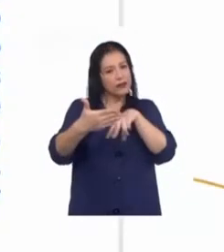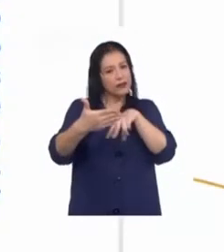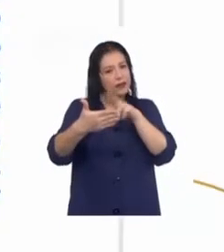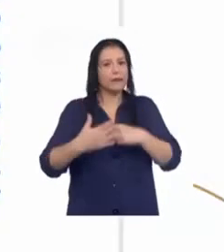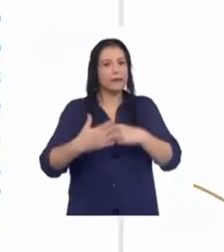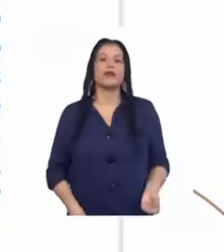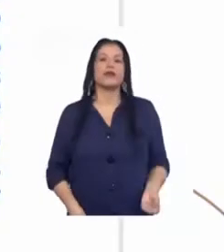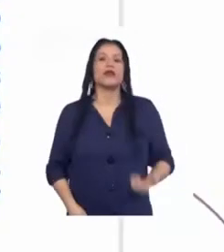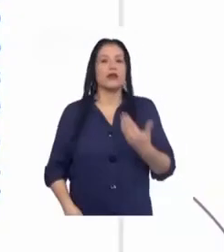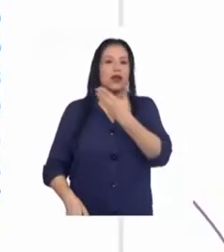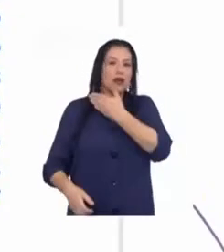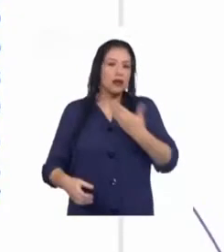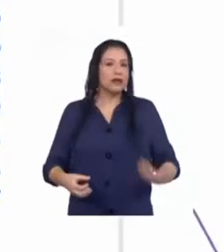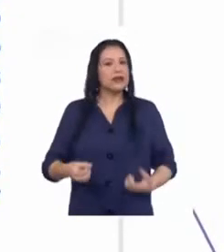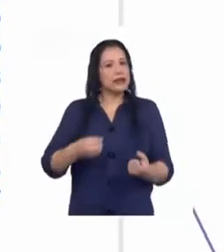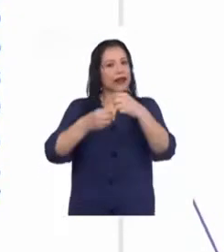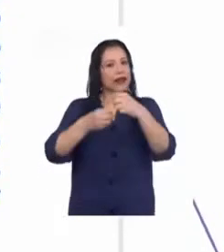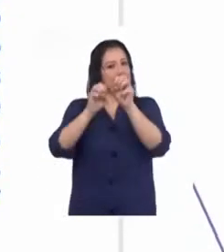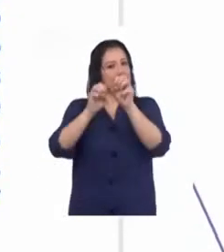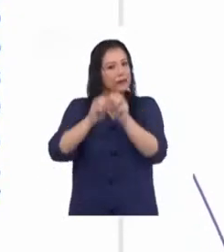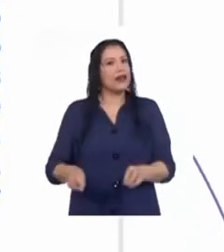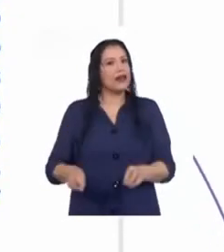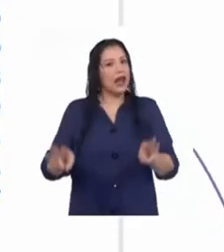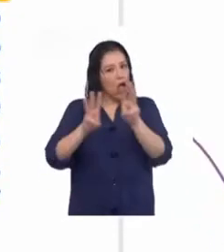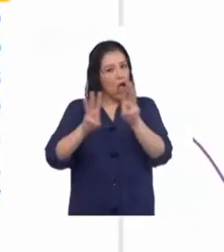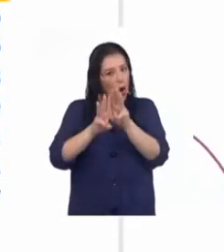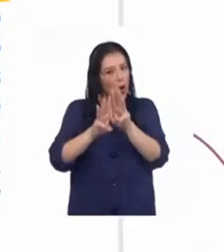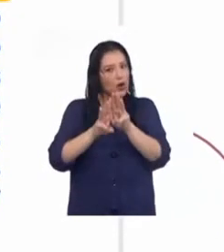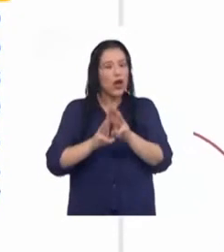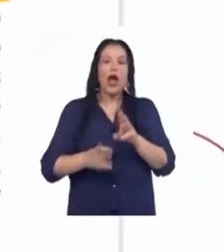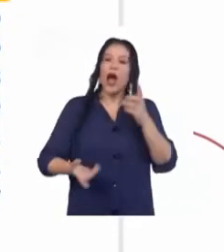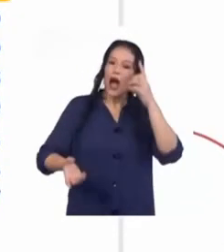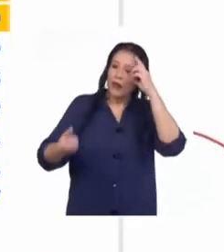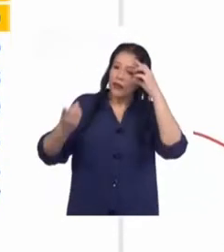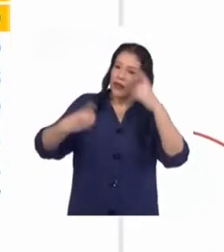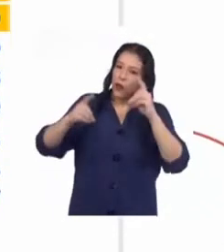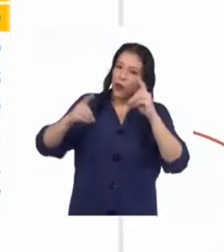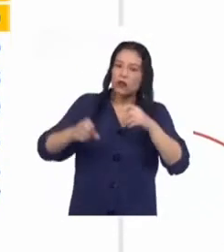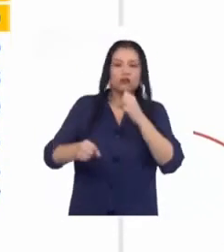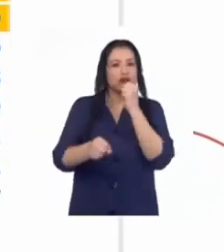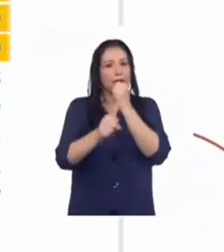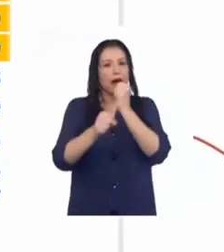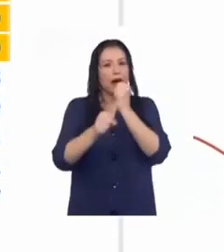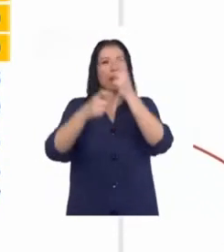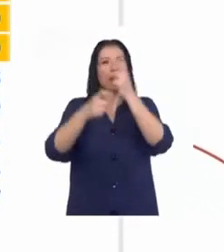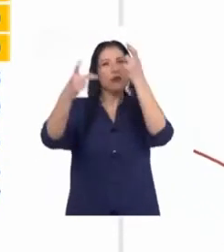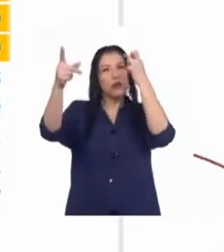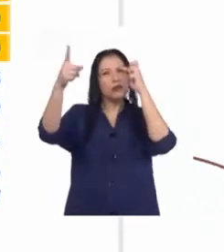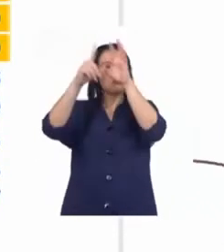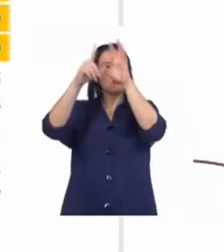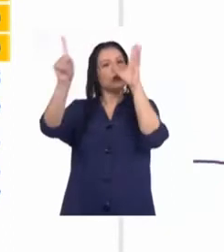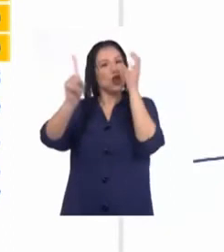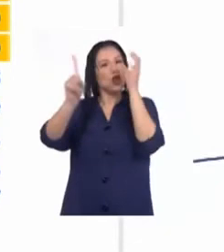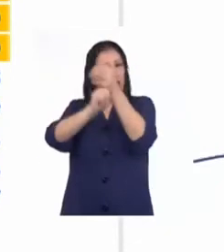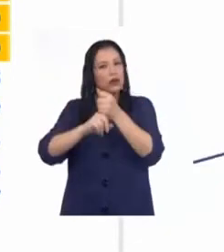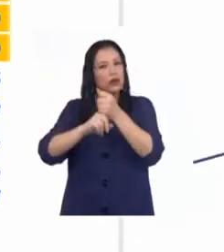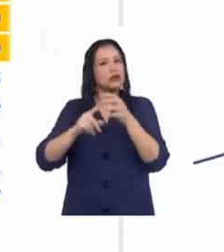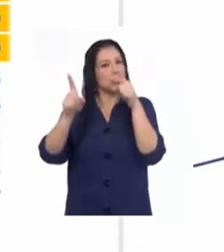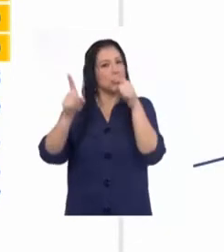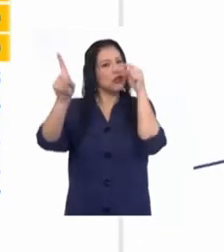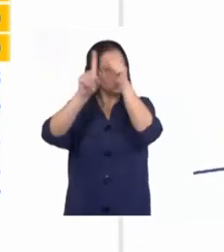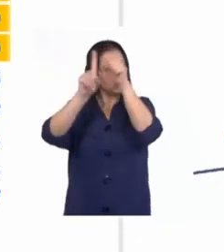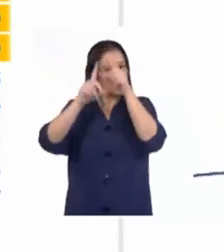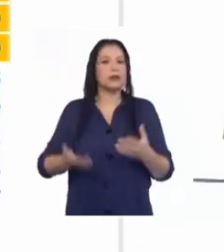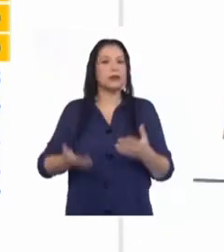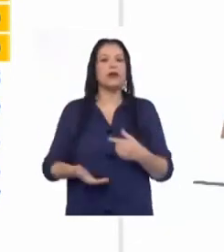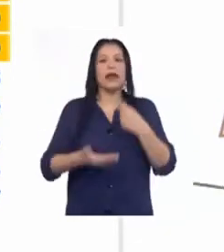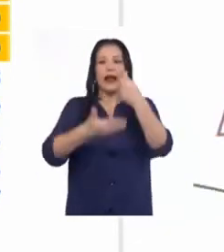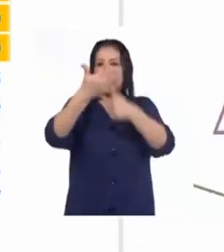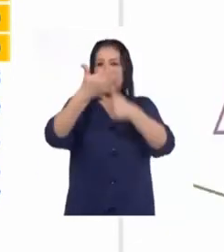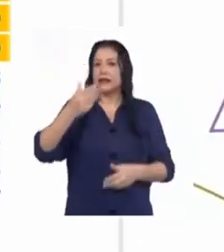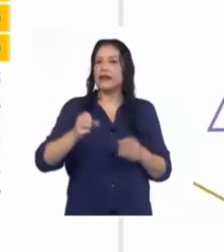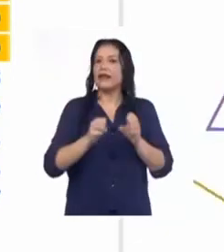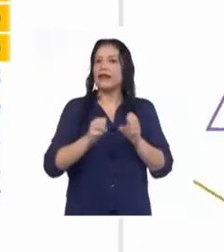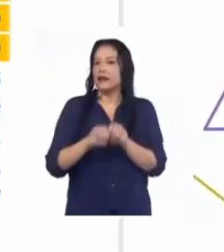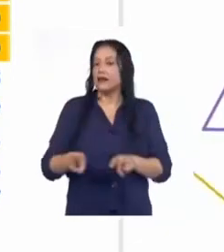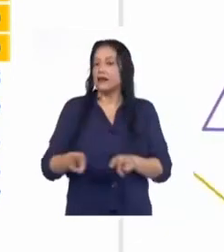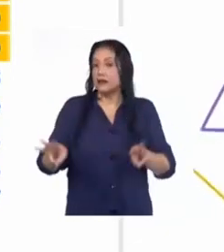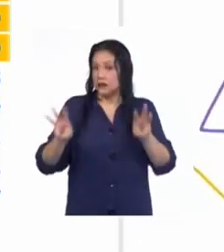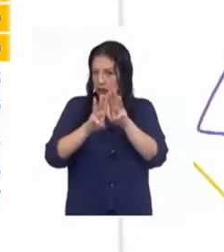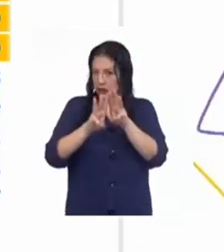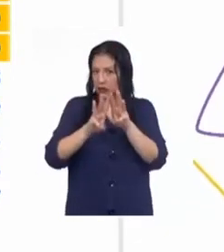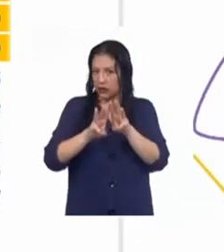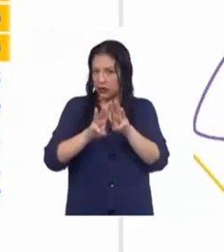estados integrantes de las Naciones Unidas han convenido en trabajar por el logro de los propósitos y principios de la Carta de las Naciones